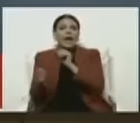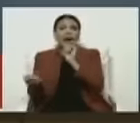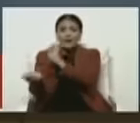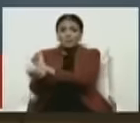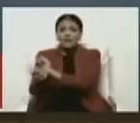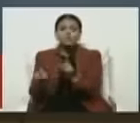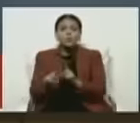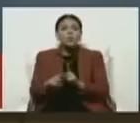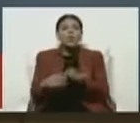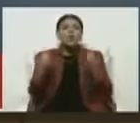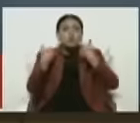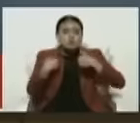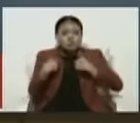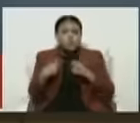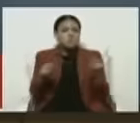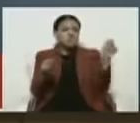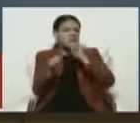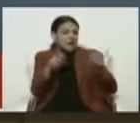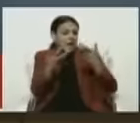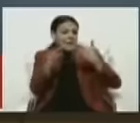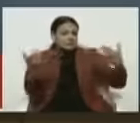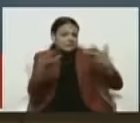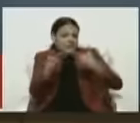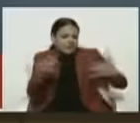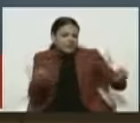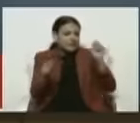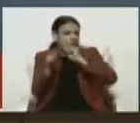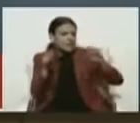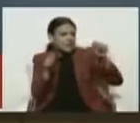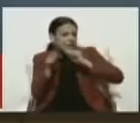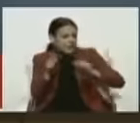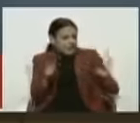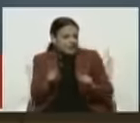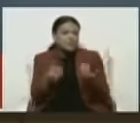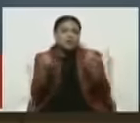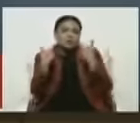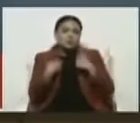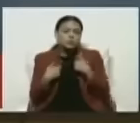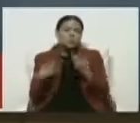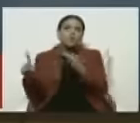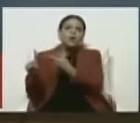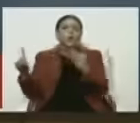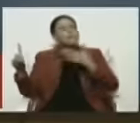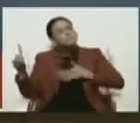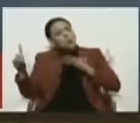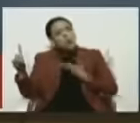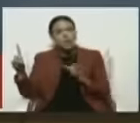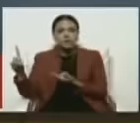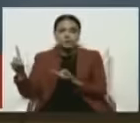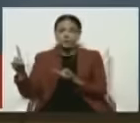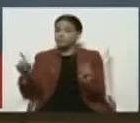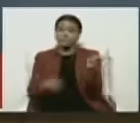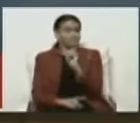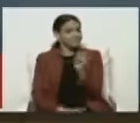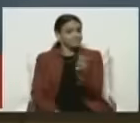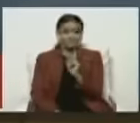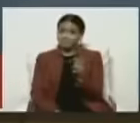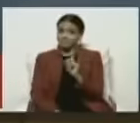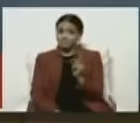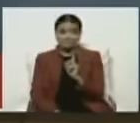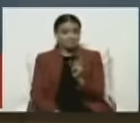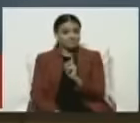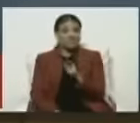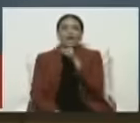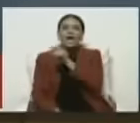lo escribió y leyó un poema en una plaza, entonces Albacete fue detenido. No, señor,